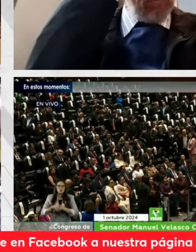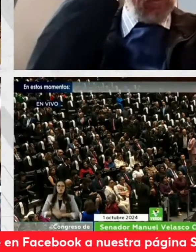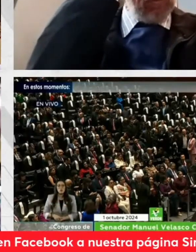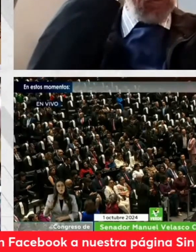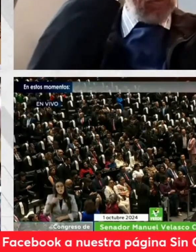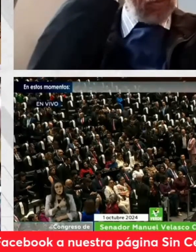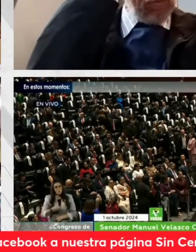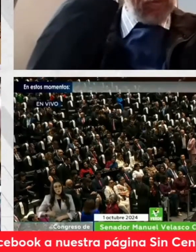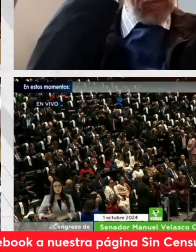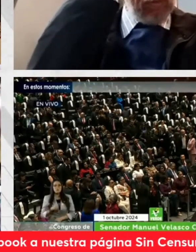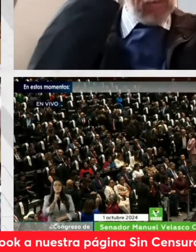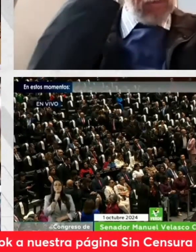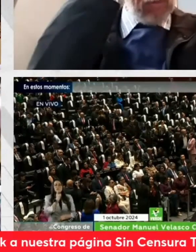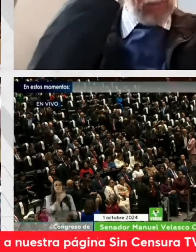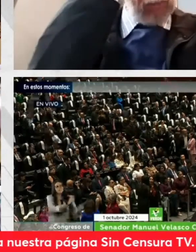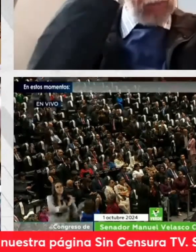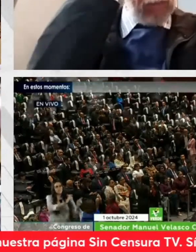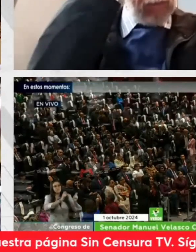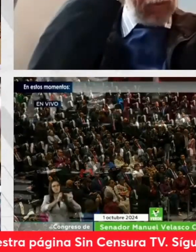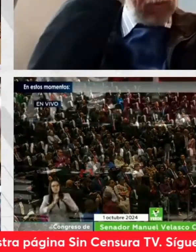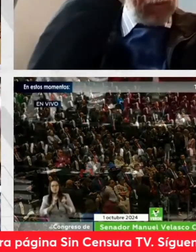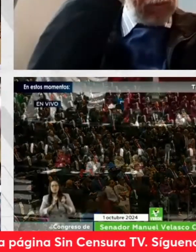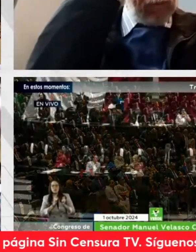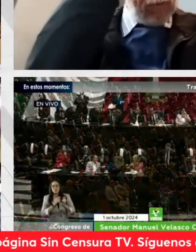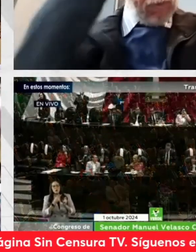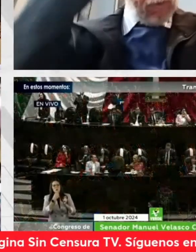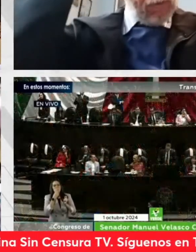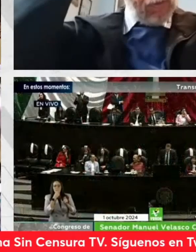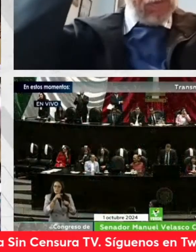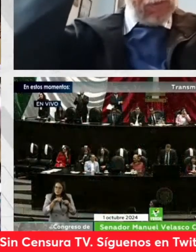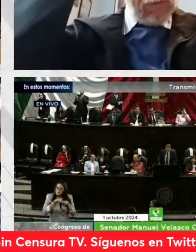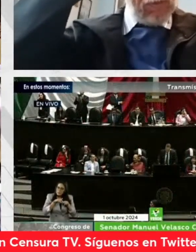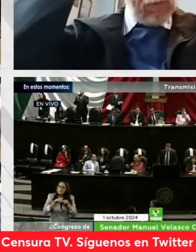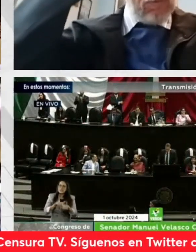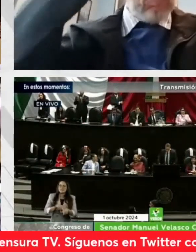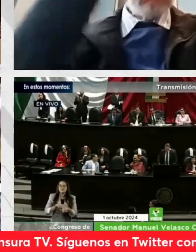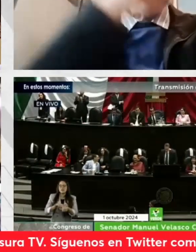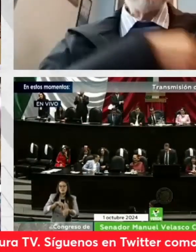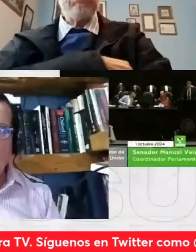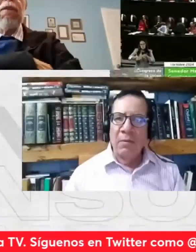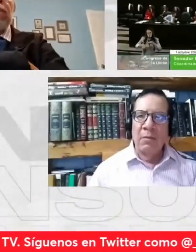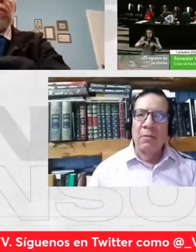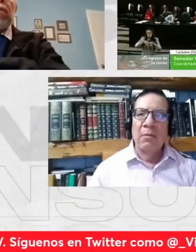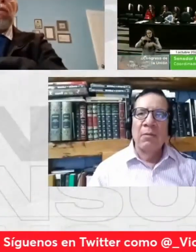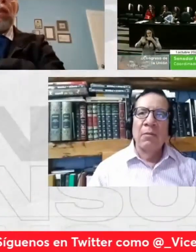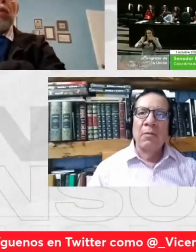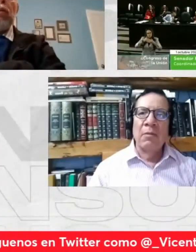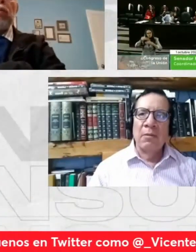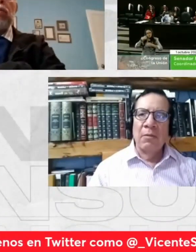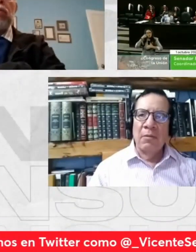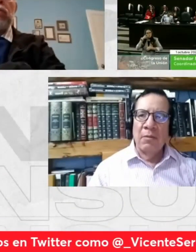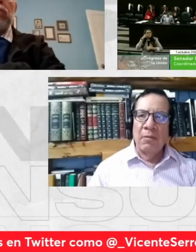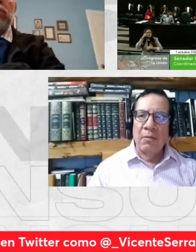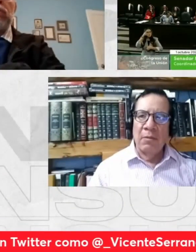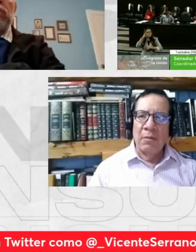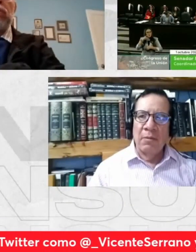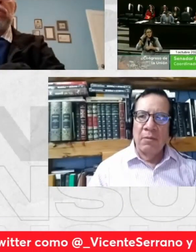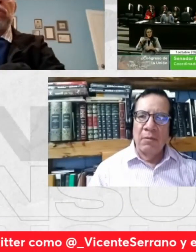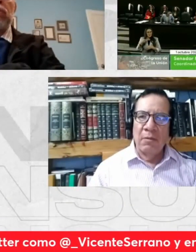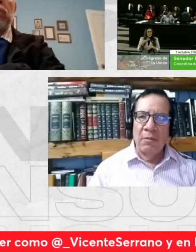Velasco. Déjeme ver si podemos reenlazarnos ahí con el queridísimo Vicente Serrano. Vicente, ¿nos ves y nos escuchas?